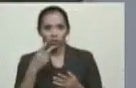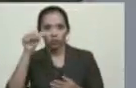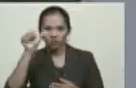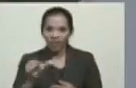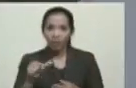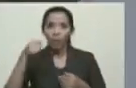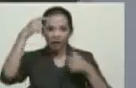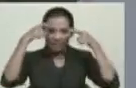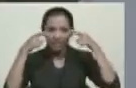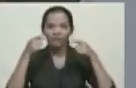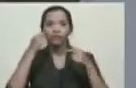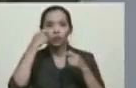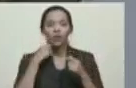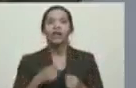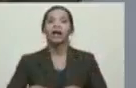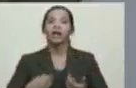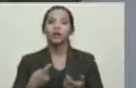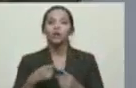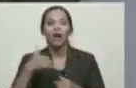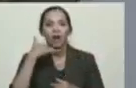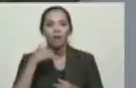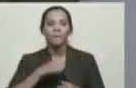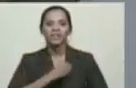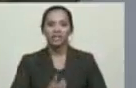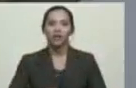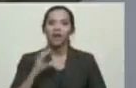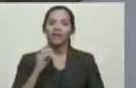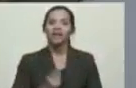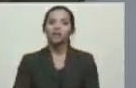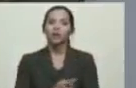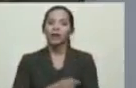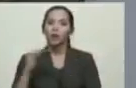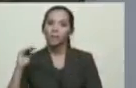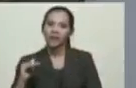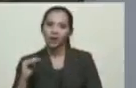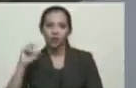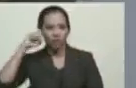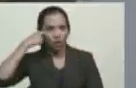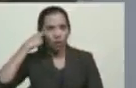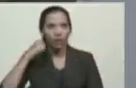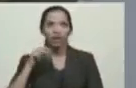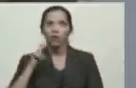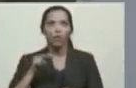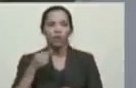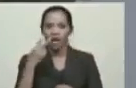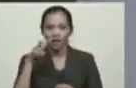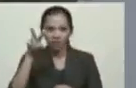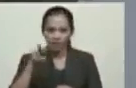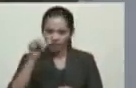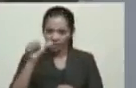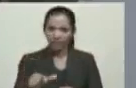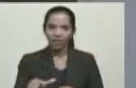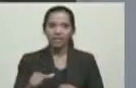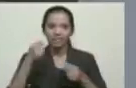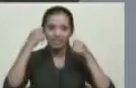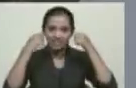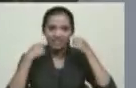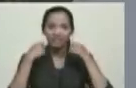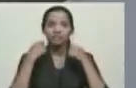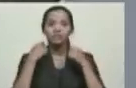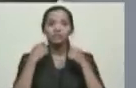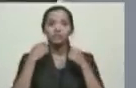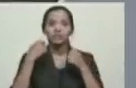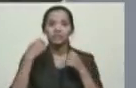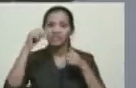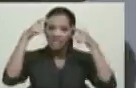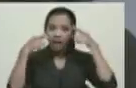llorar muchísimos años después, no, Lalo presidente, cuando hablaba de su hermano menor. ¿Se acuerdan de eso? Nunca antes había visto nadie a llorar, y yo lo vi llorar delante de mí,